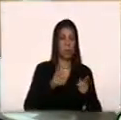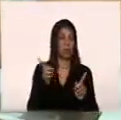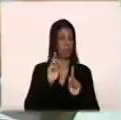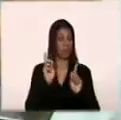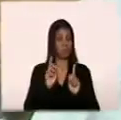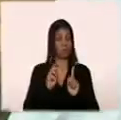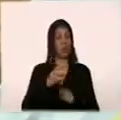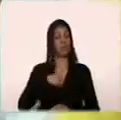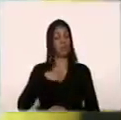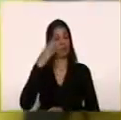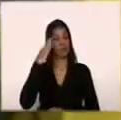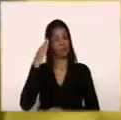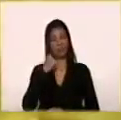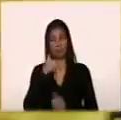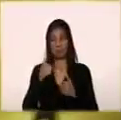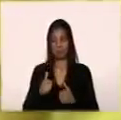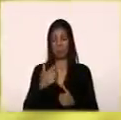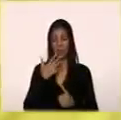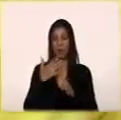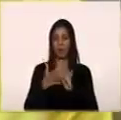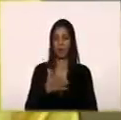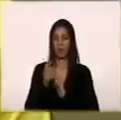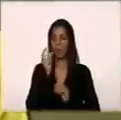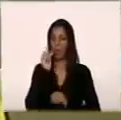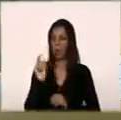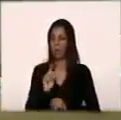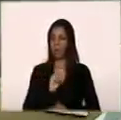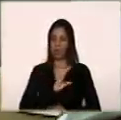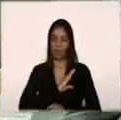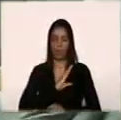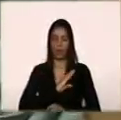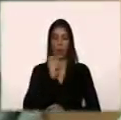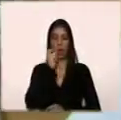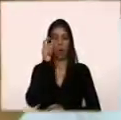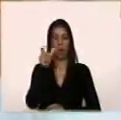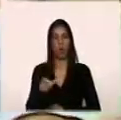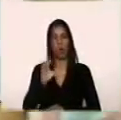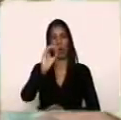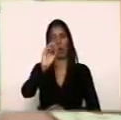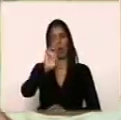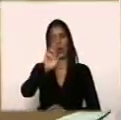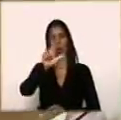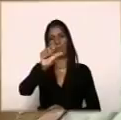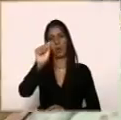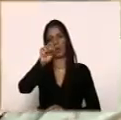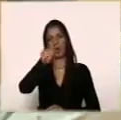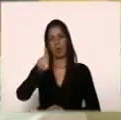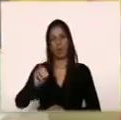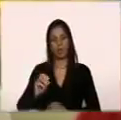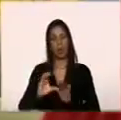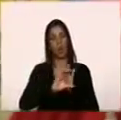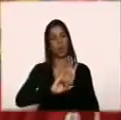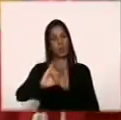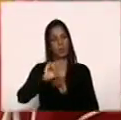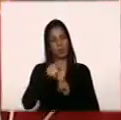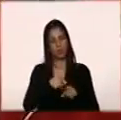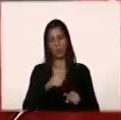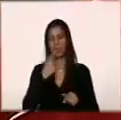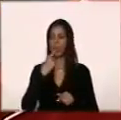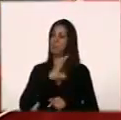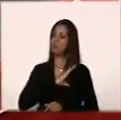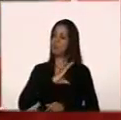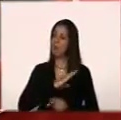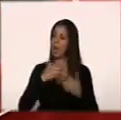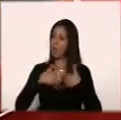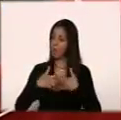las intervenciones como el del empresario honesto Orlando Camacho, que está aquí como constituyente hoy desde su postura de